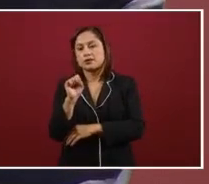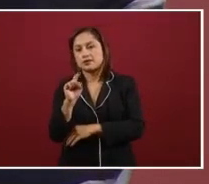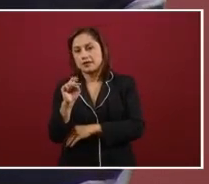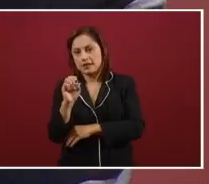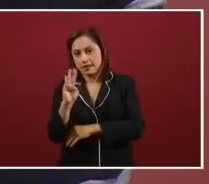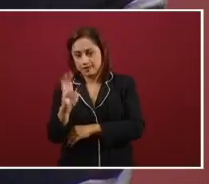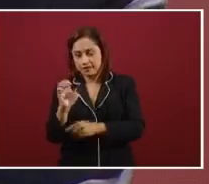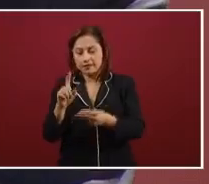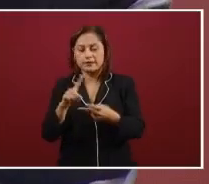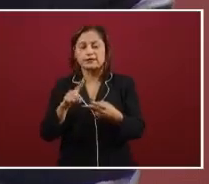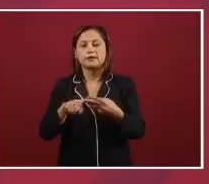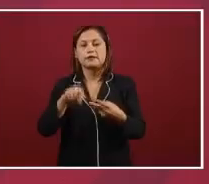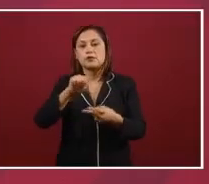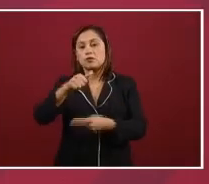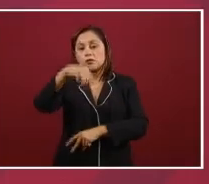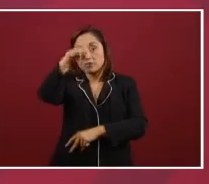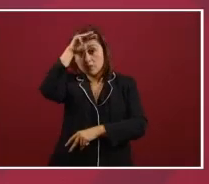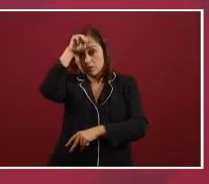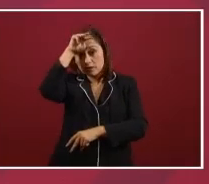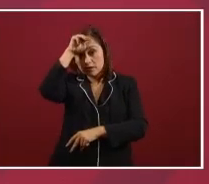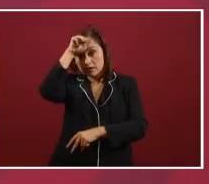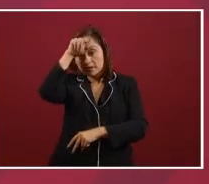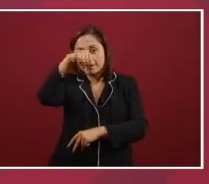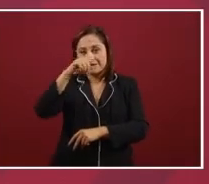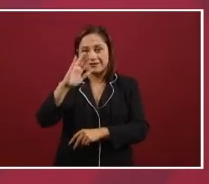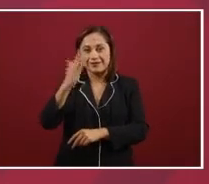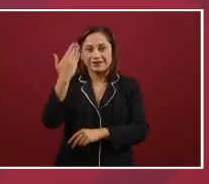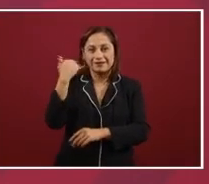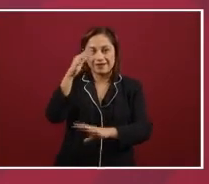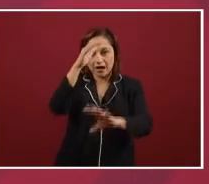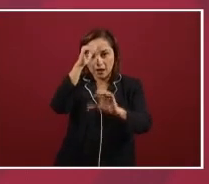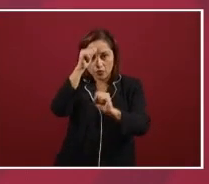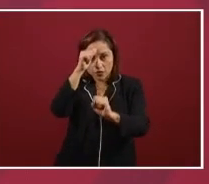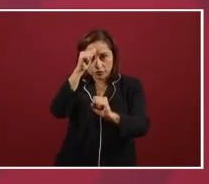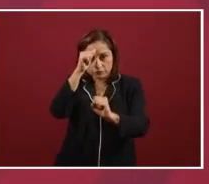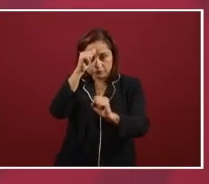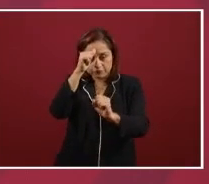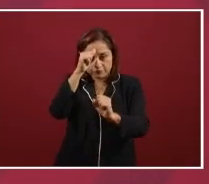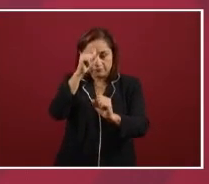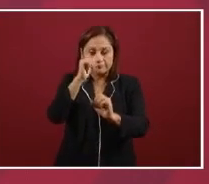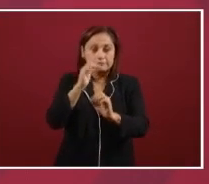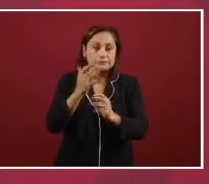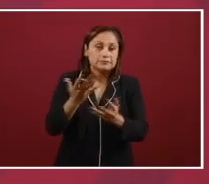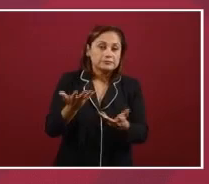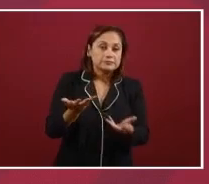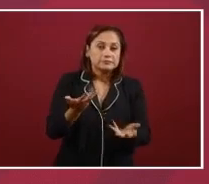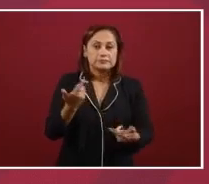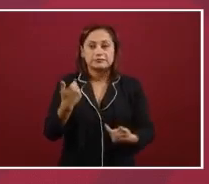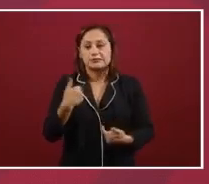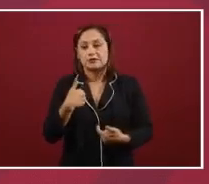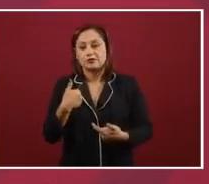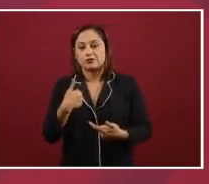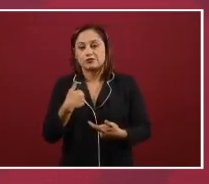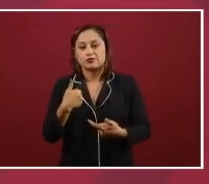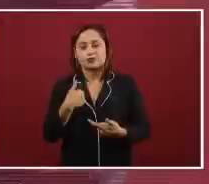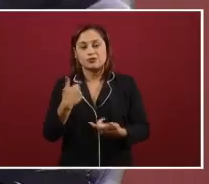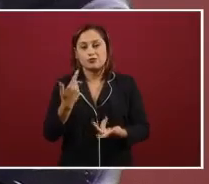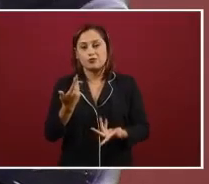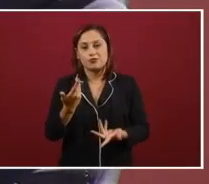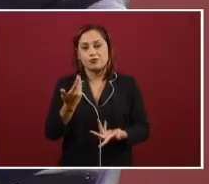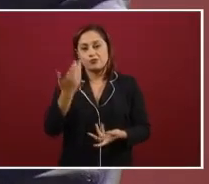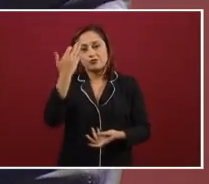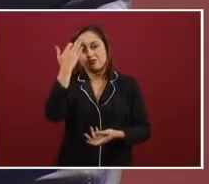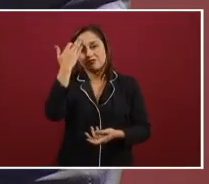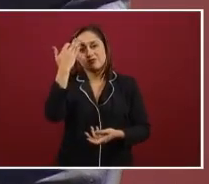Monterrey, que ese fue el acuerdo inicial. Como no tengo mucho tiempo para